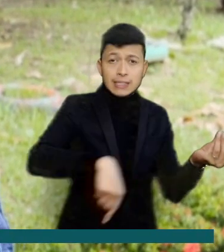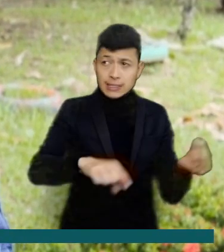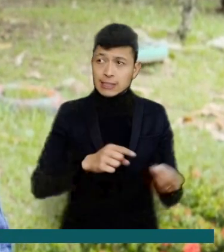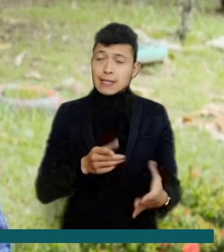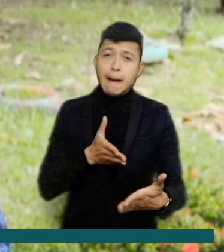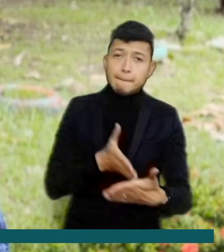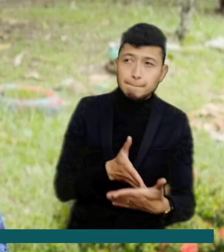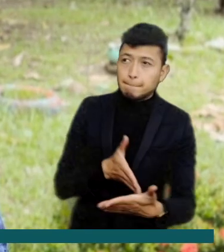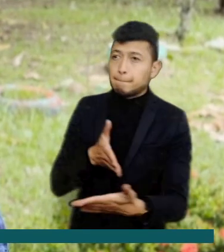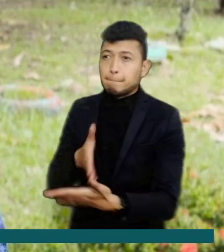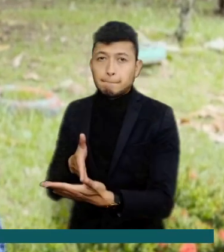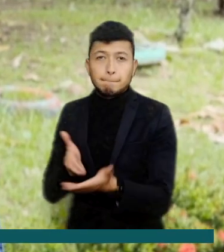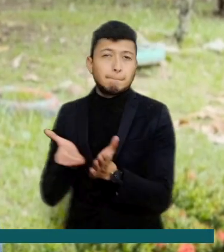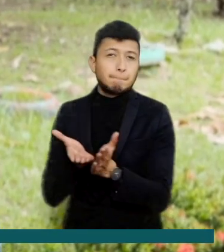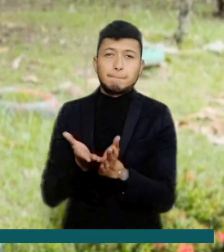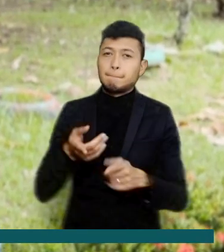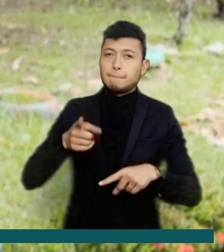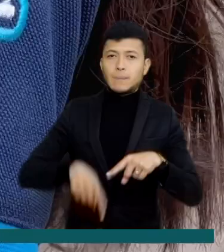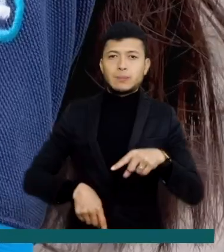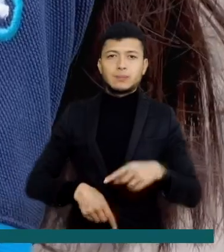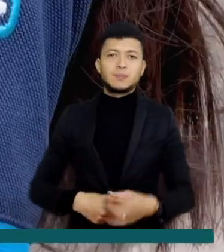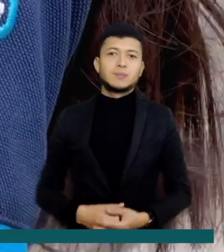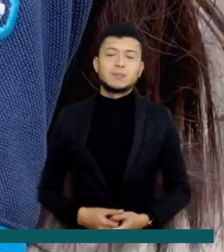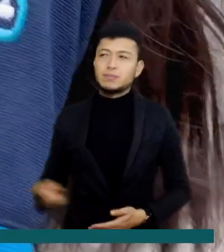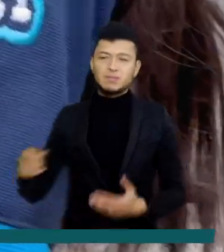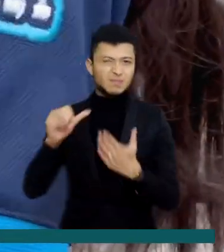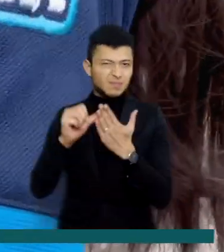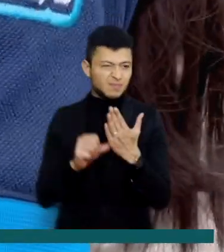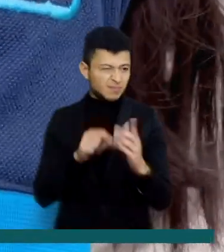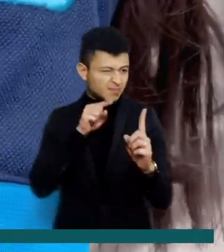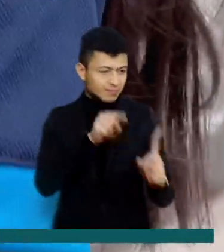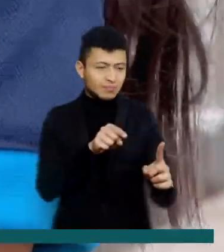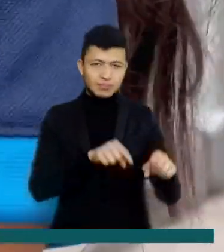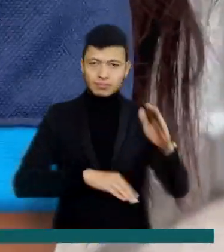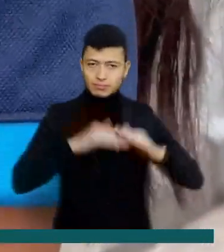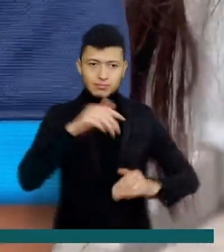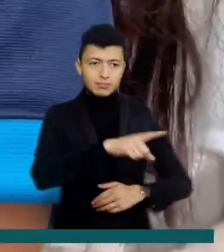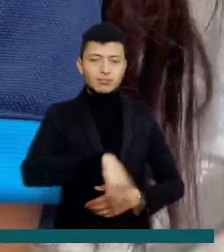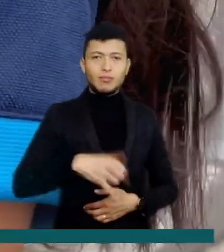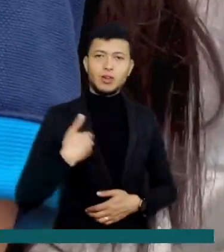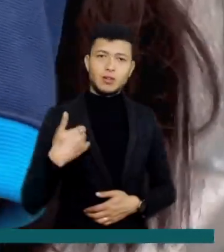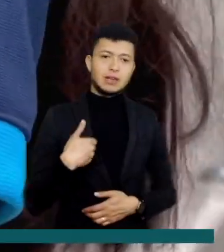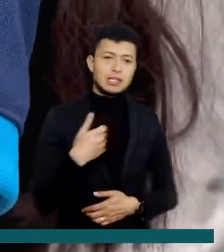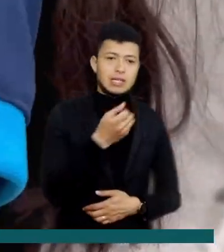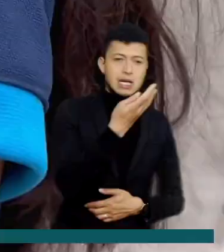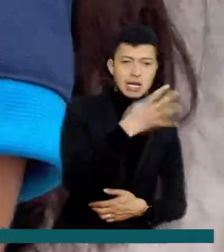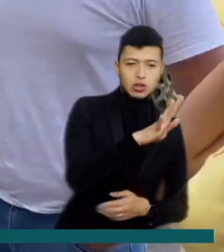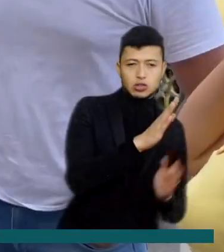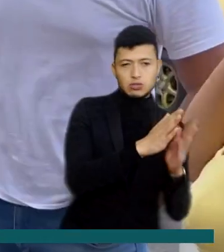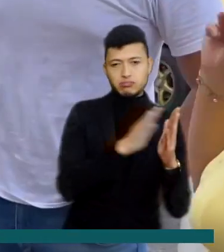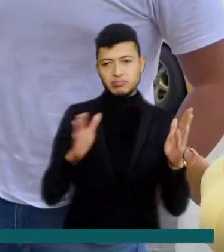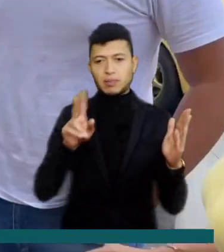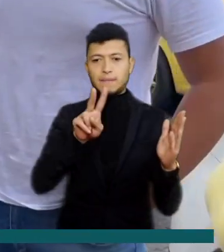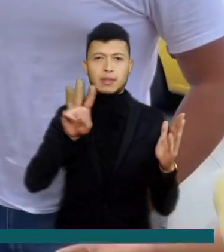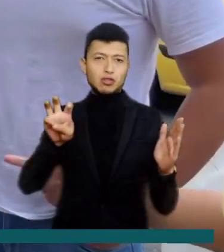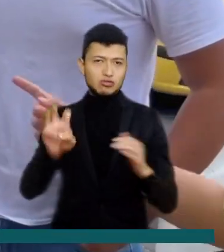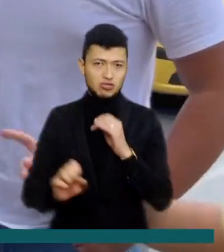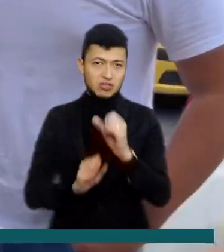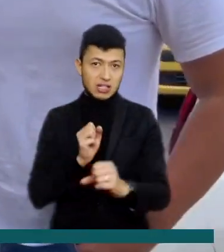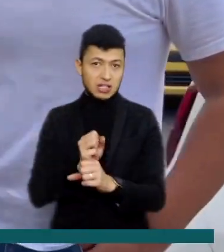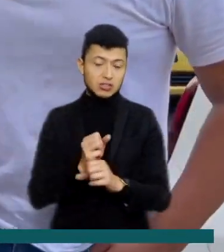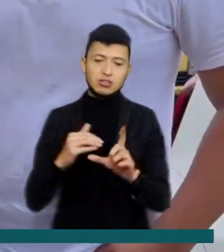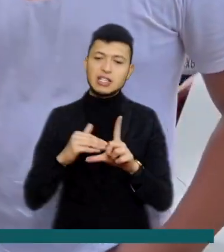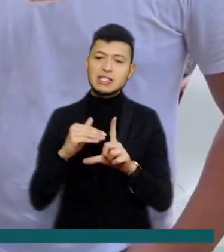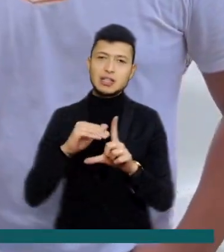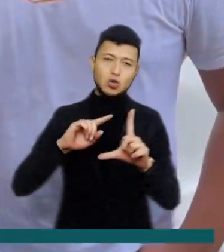tienen la garantía de poder acceder a este tipo de estudios. El programa va dirigido exclusivamente a los jóvenes entre 14 y 28 años de edad y que